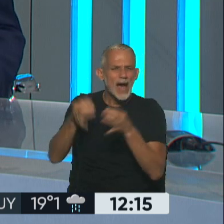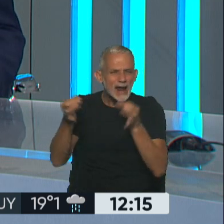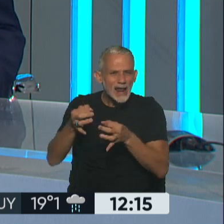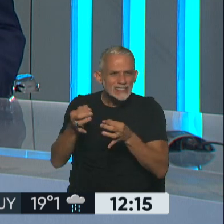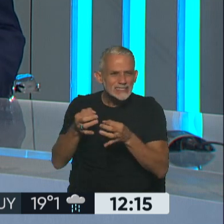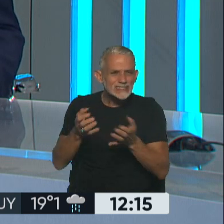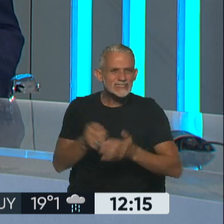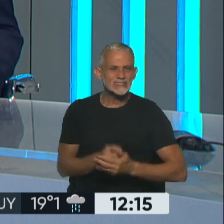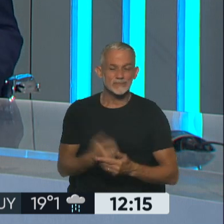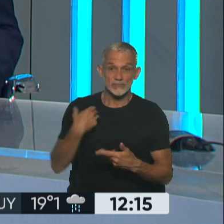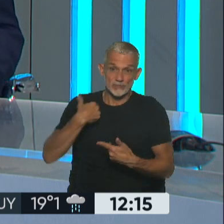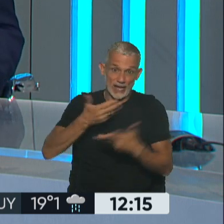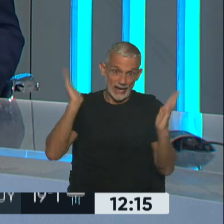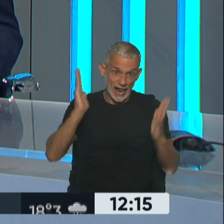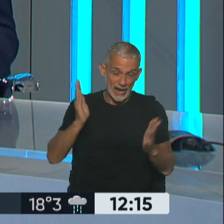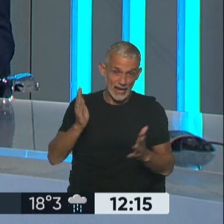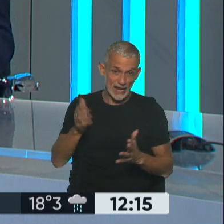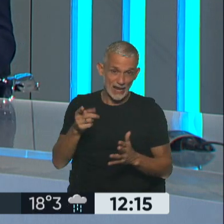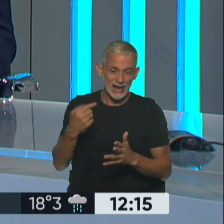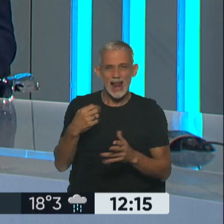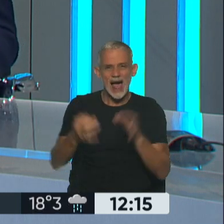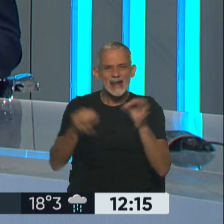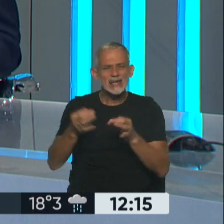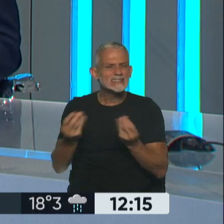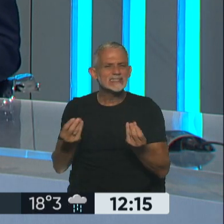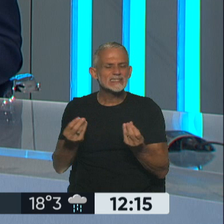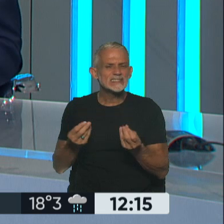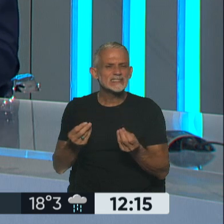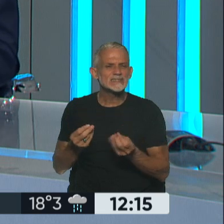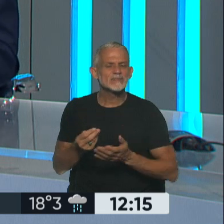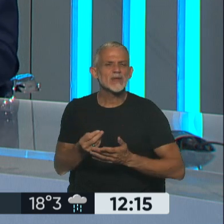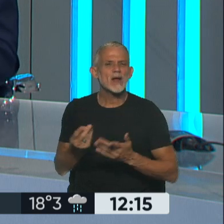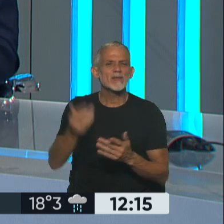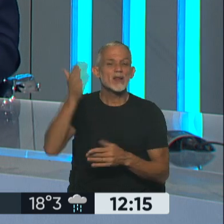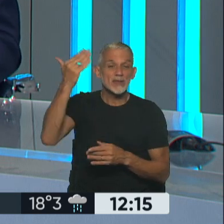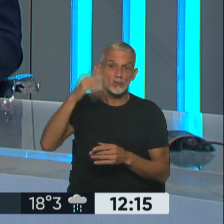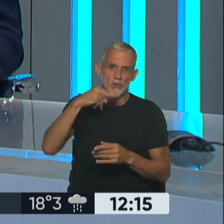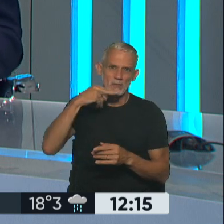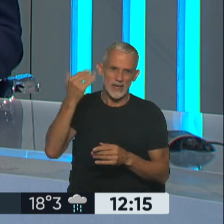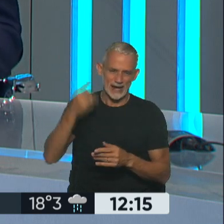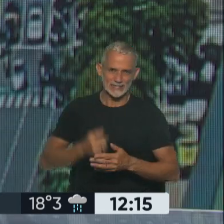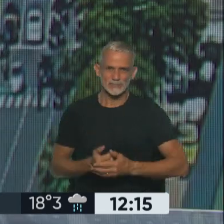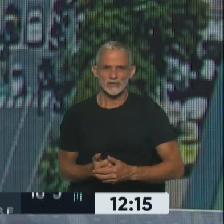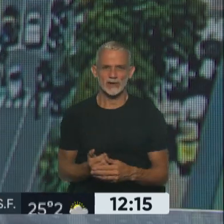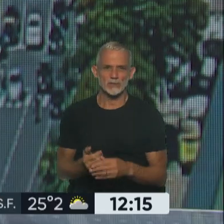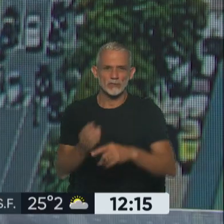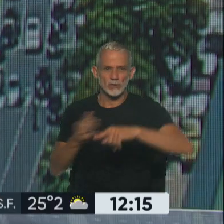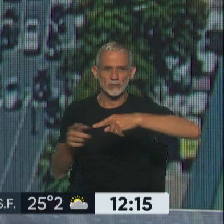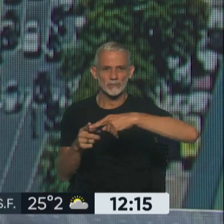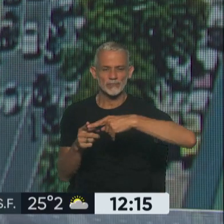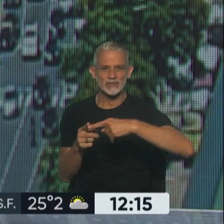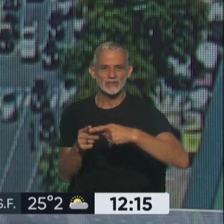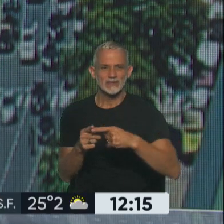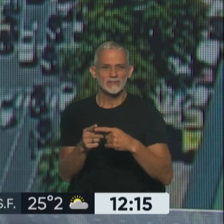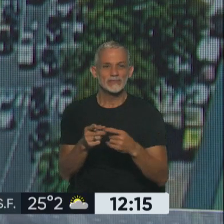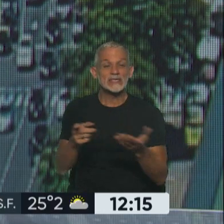haces vos un poco general, ¿no?, dentro del cual está esta convocatoria del discurso que hemos visto el viernes? Bueno, yo diría lo